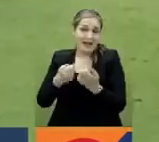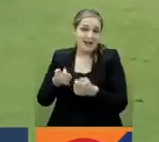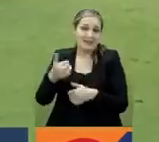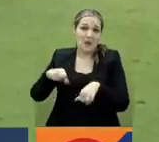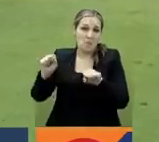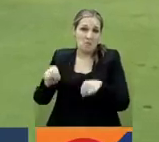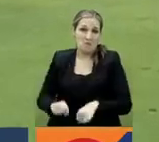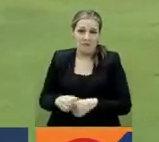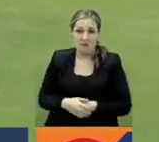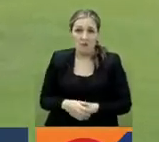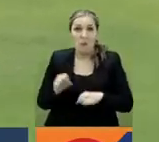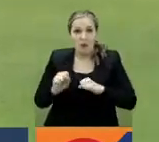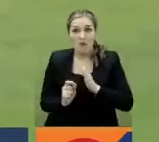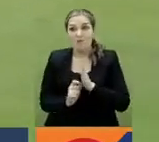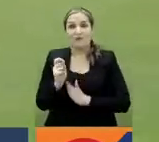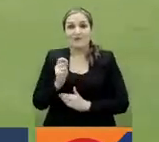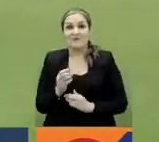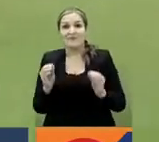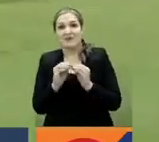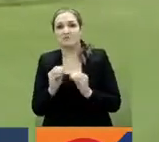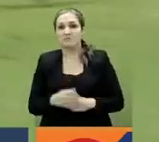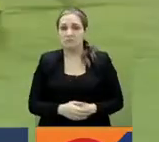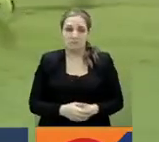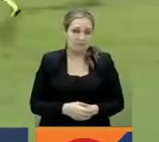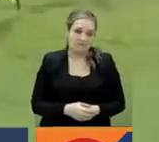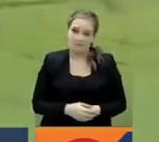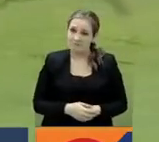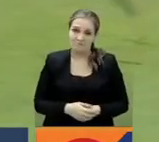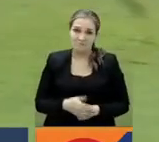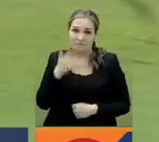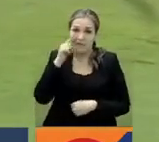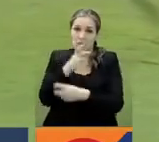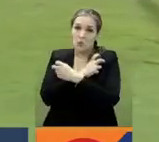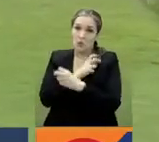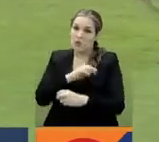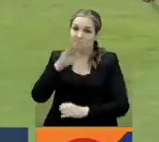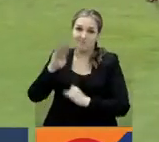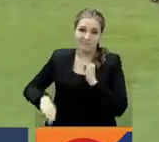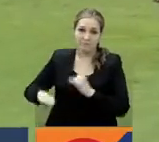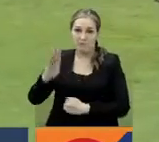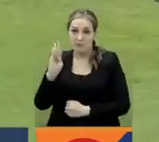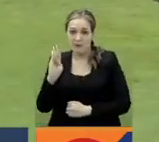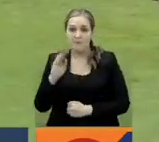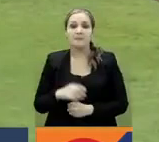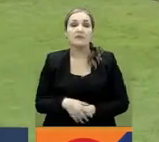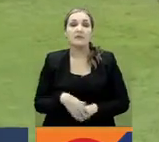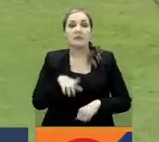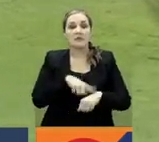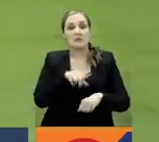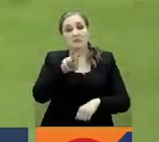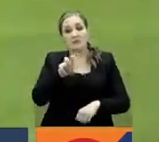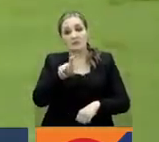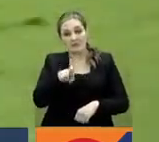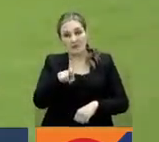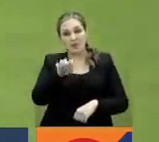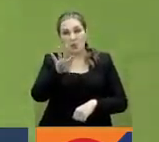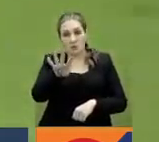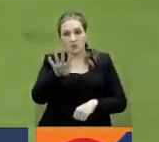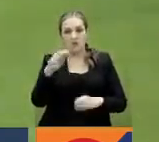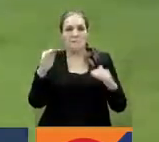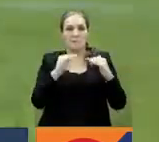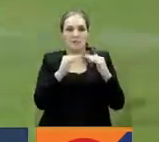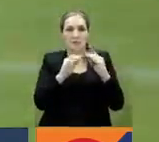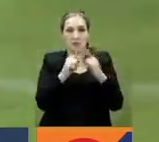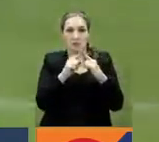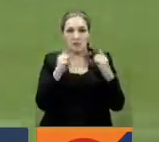que la Equidad sumara de primero, abriera ese marcador, y luego en el minuto 74 fue Kevin Palacios que logró la paridad, pero recuerden